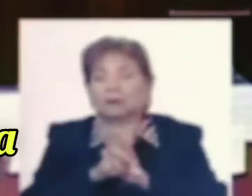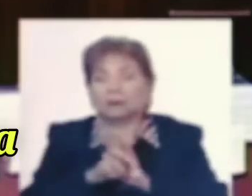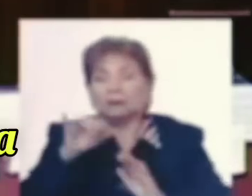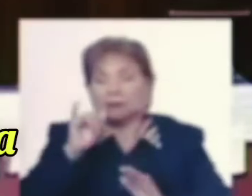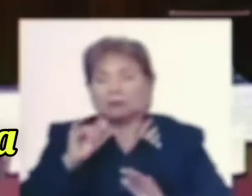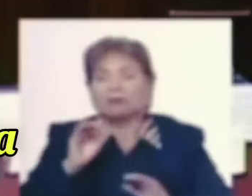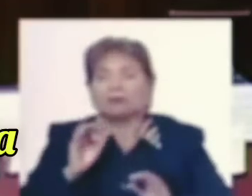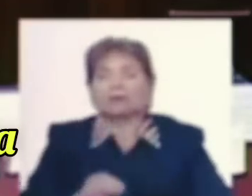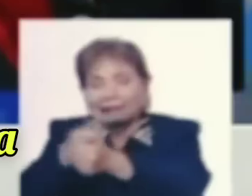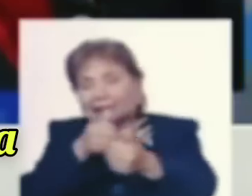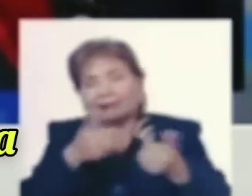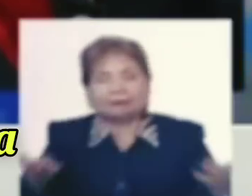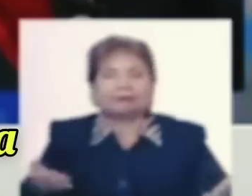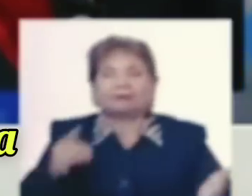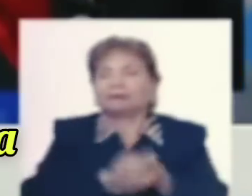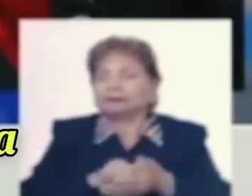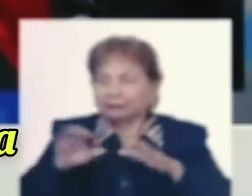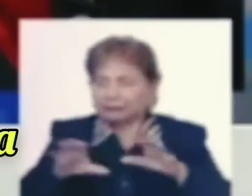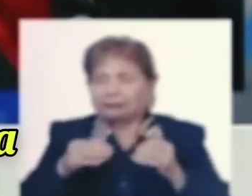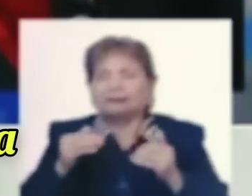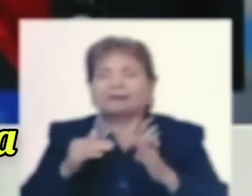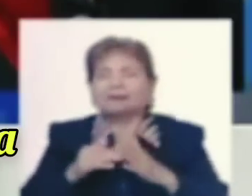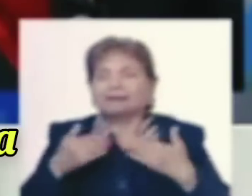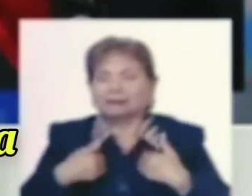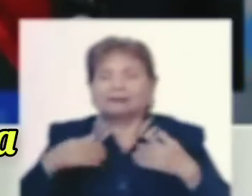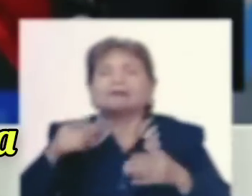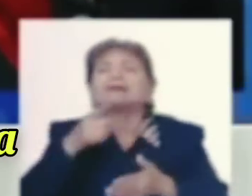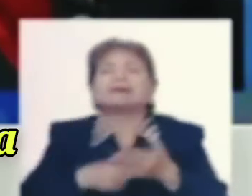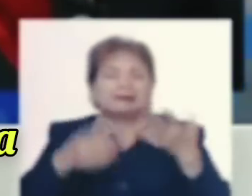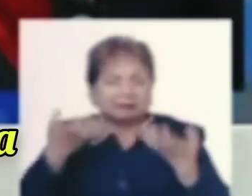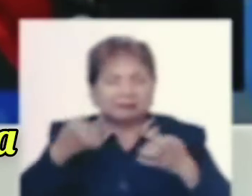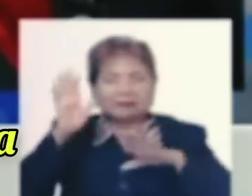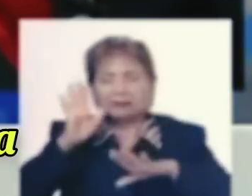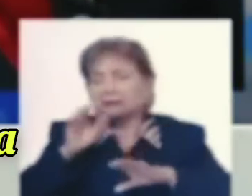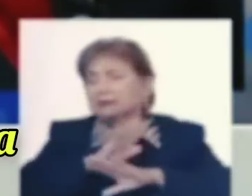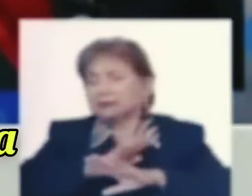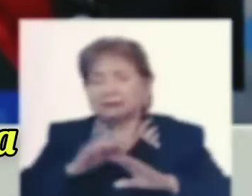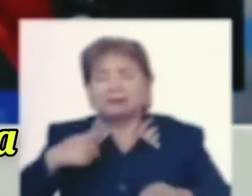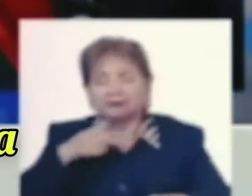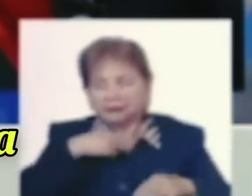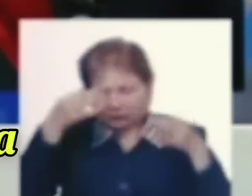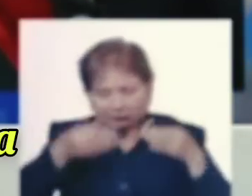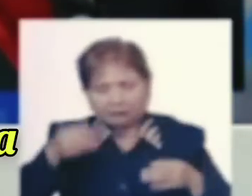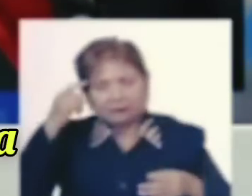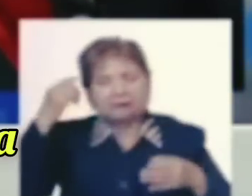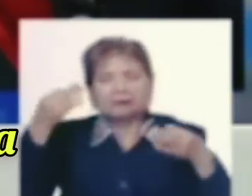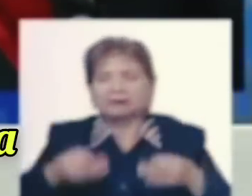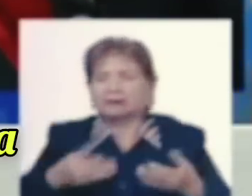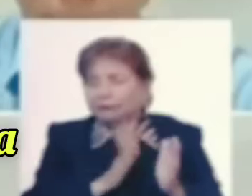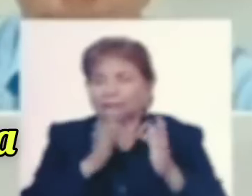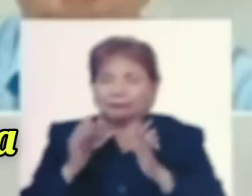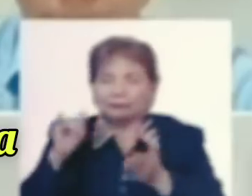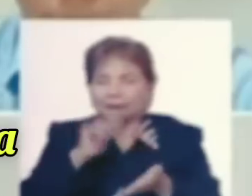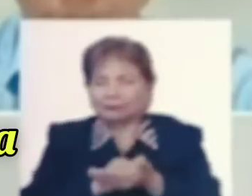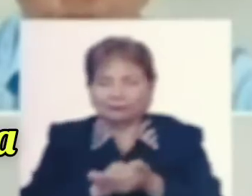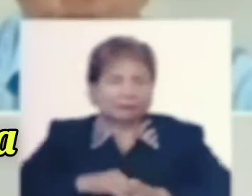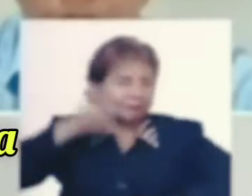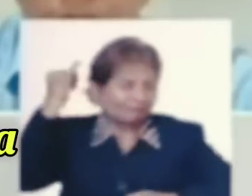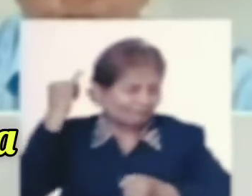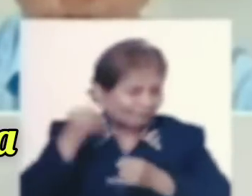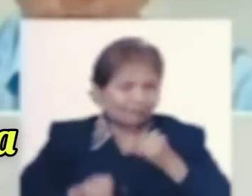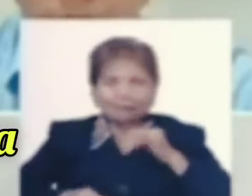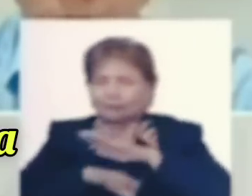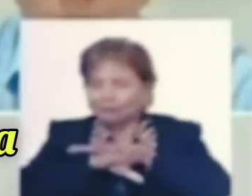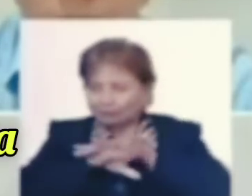y real. Lo que tenemos que hacer, señor presidente, es, ¿quiere juramentar o no quiere juramentar? Y luego nosotros tomaremos nuestras propias decisiones. Porque vamos a llamar por última